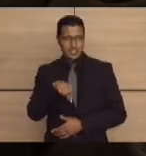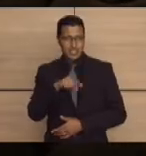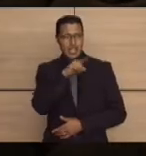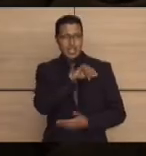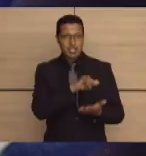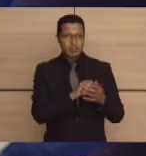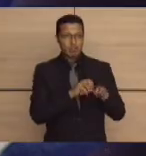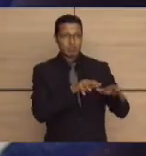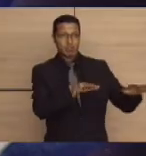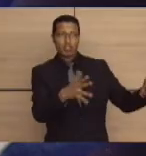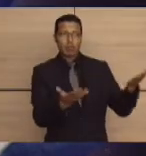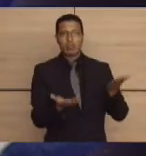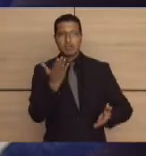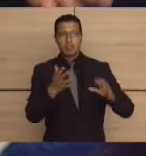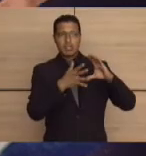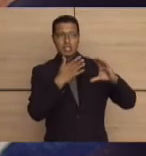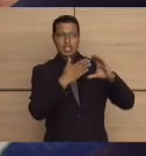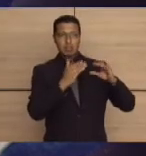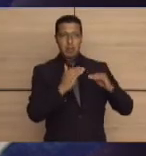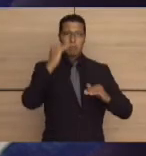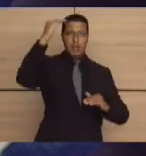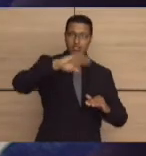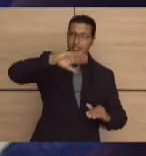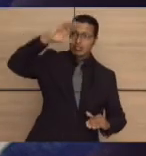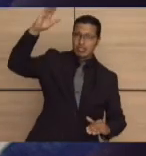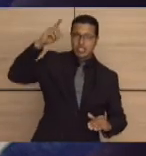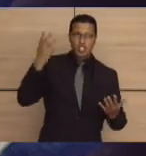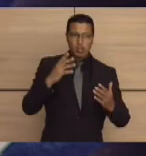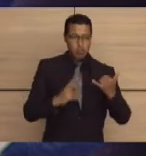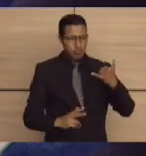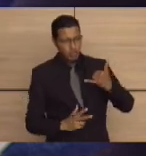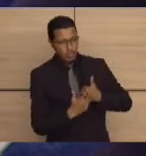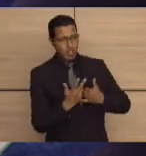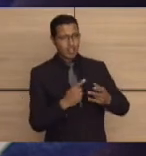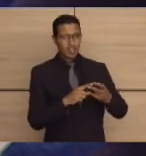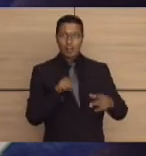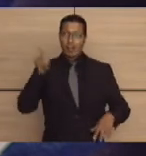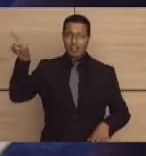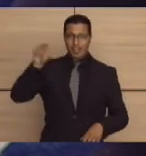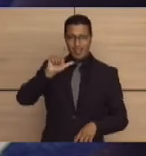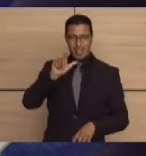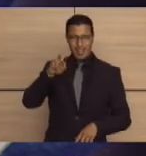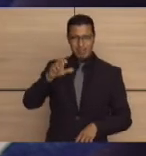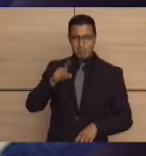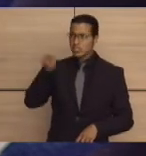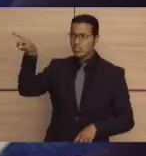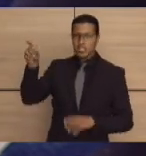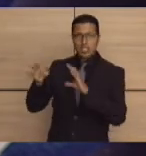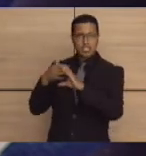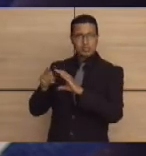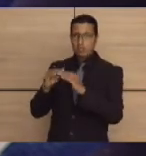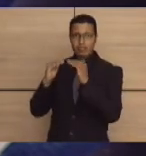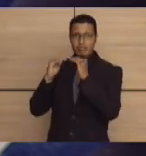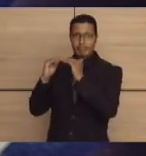la altura y del clima, cosa que solo es posible saber en los Andes, porque los Alpes no tienen la diversidad de temperaturas y